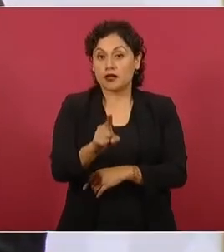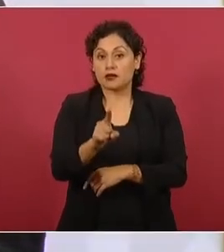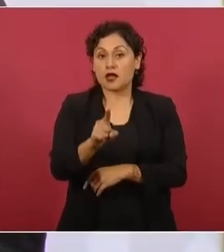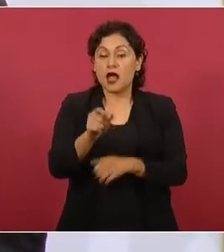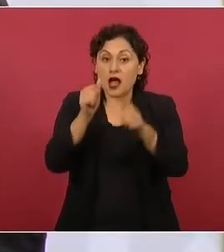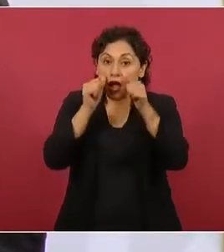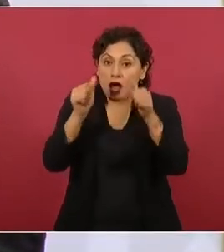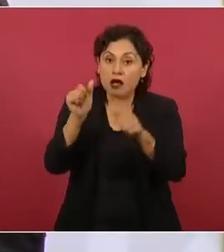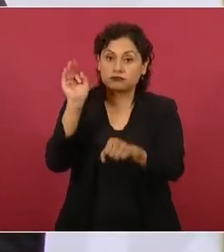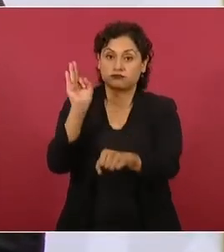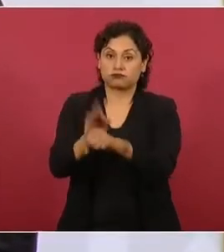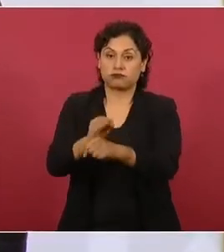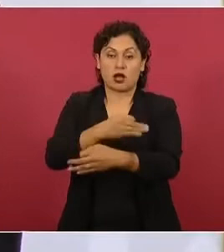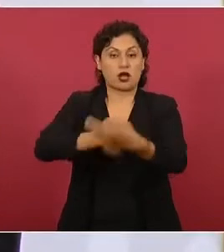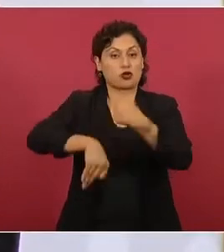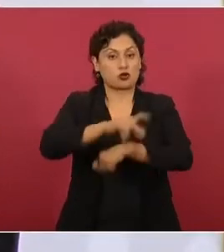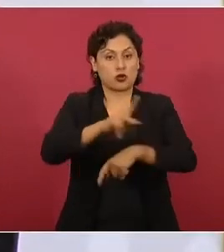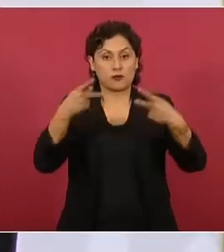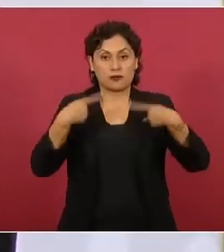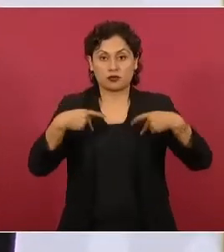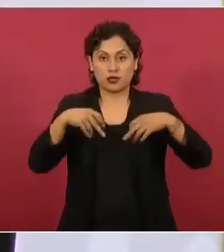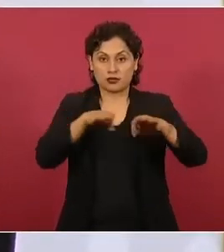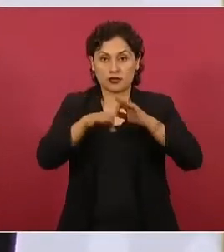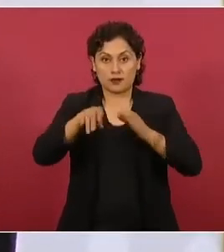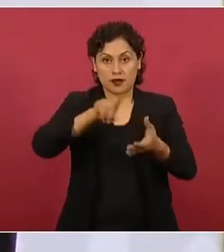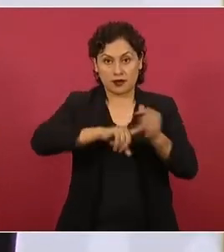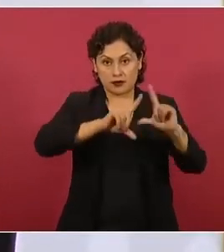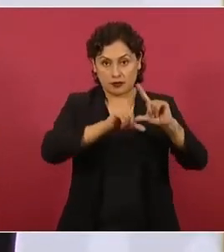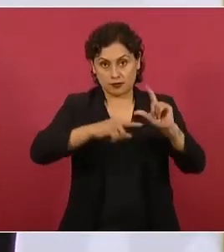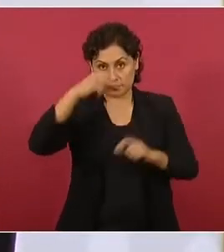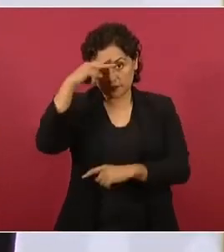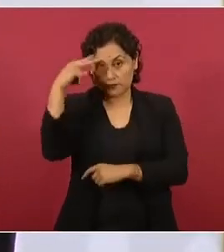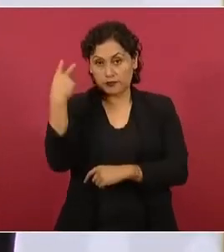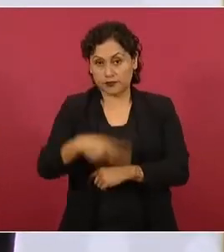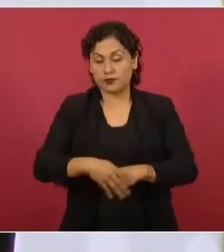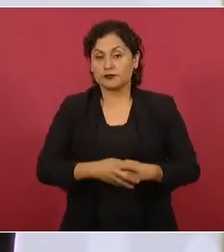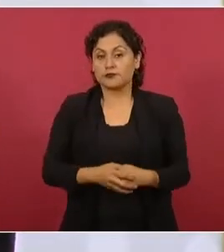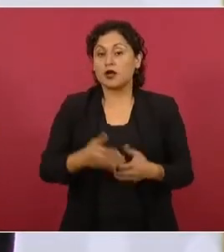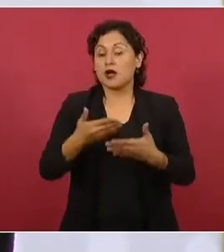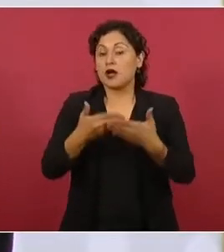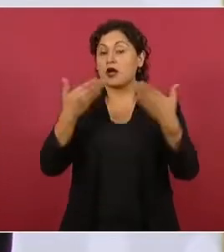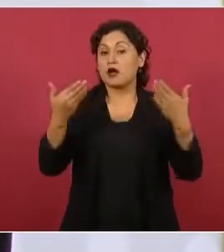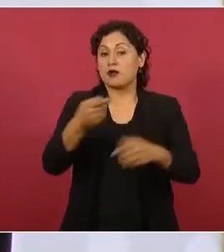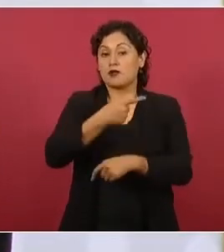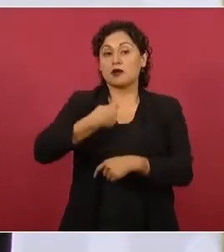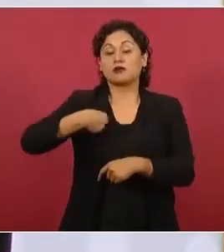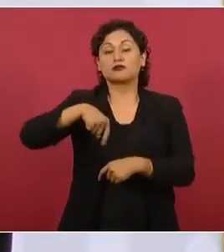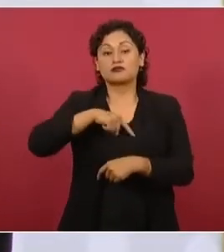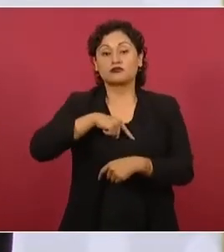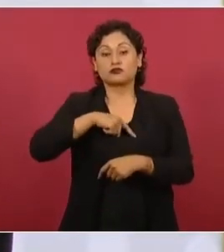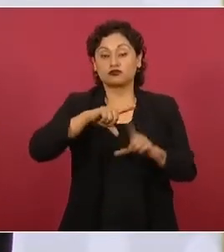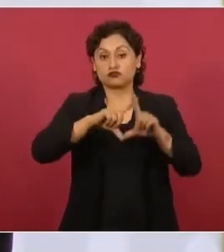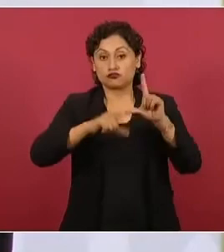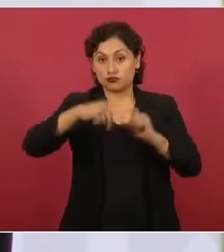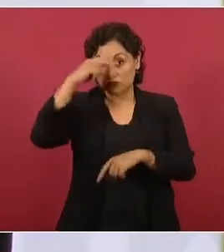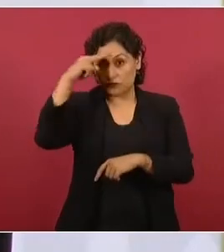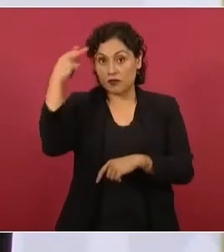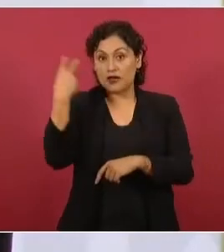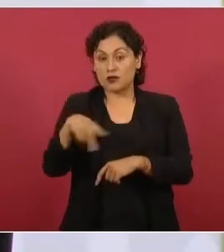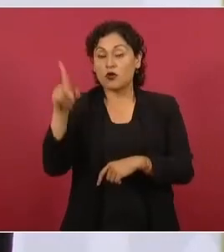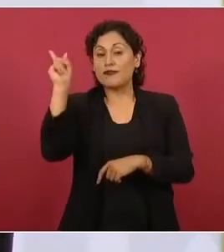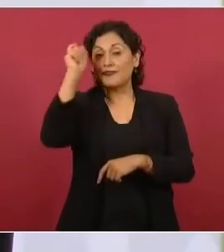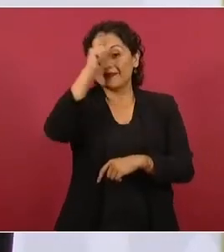de México. Ahora que nuestra nación enfrenta una seria crisis global, el diálogo social está vivo en el